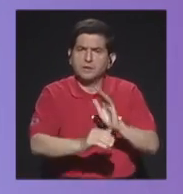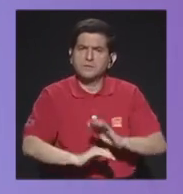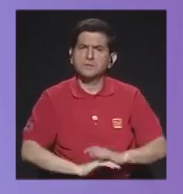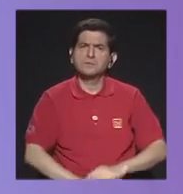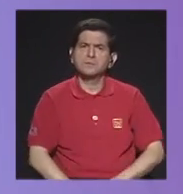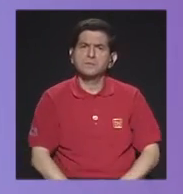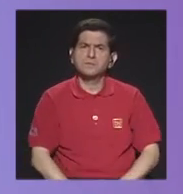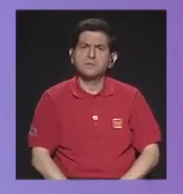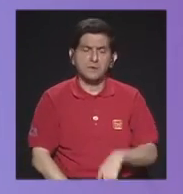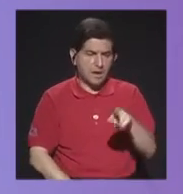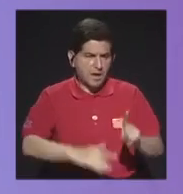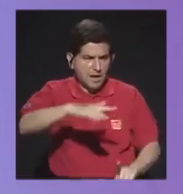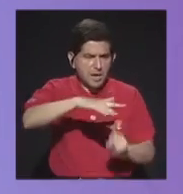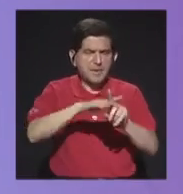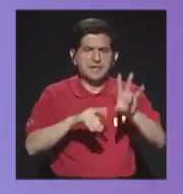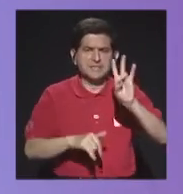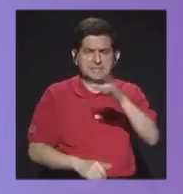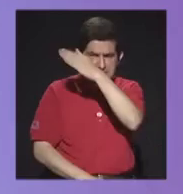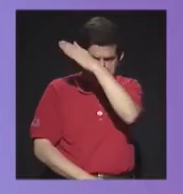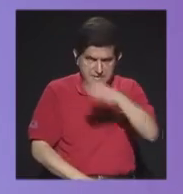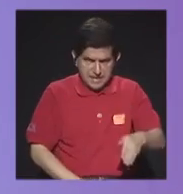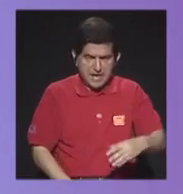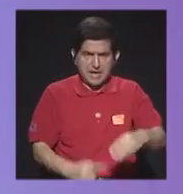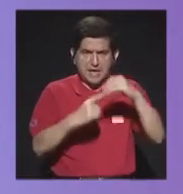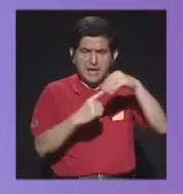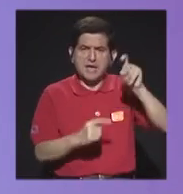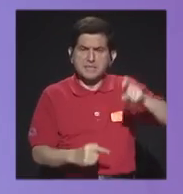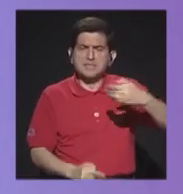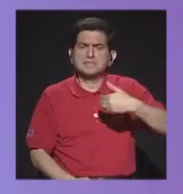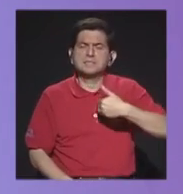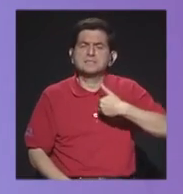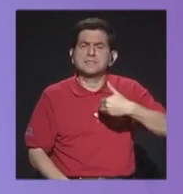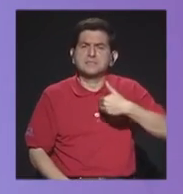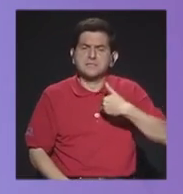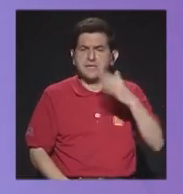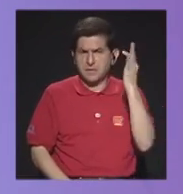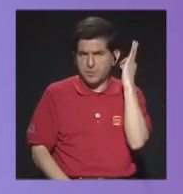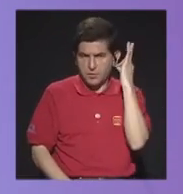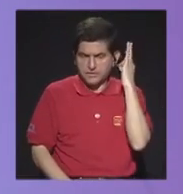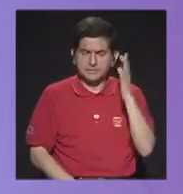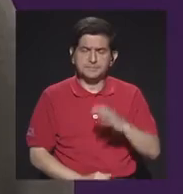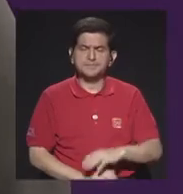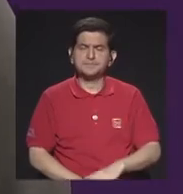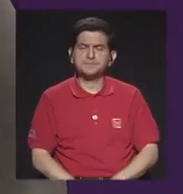donde salen siete ejes principales de las necesidades que tenemos como mujeres.